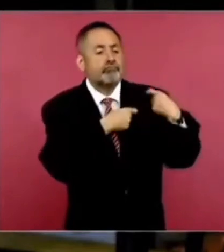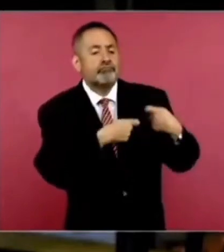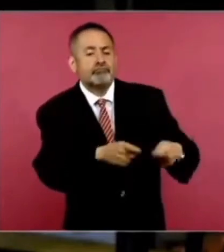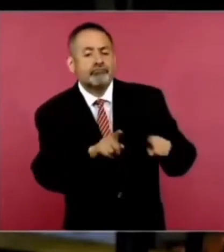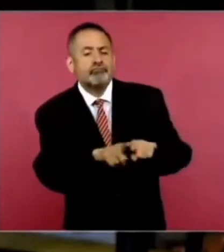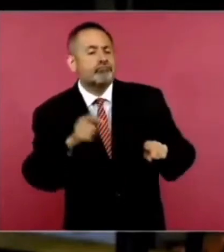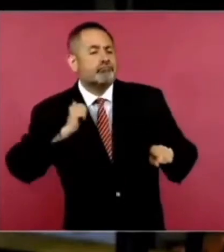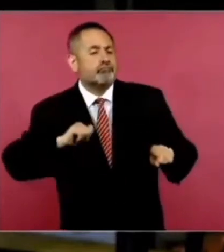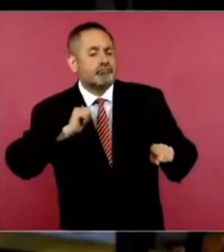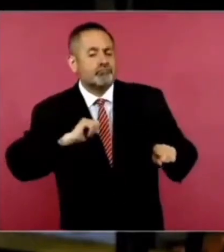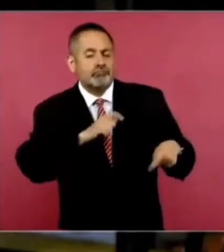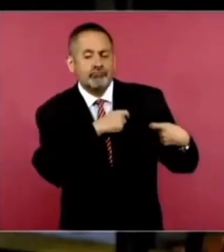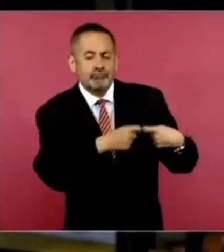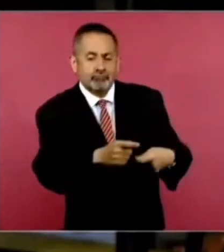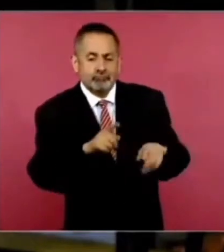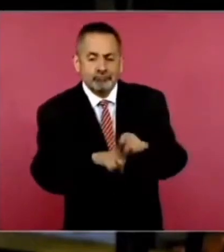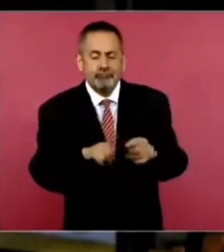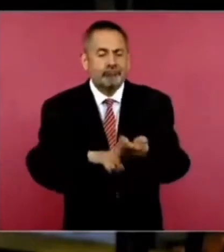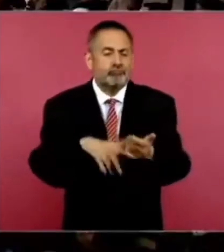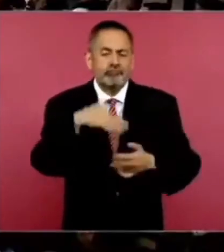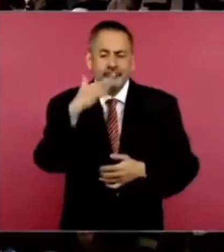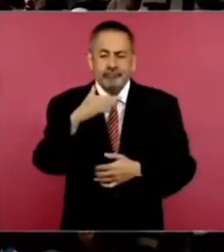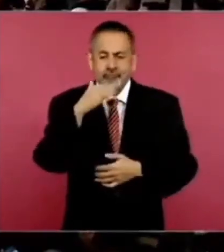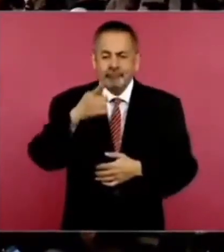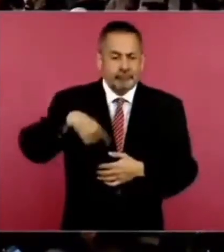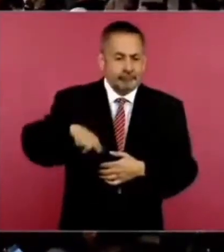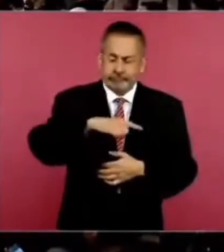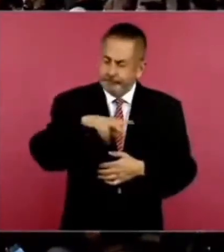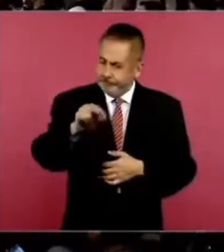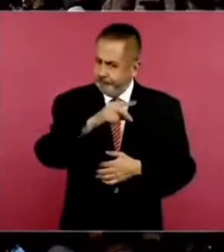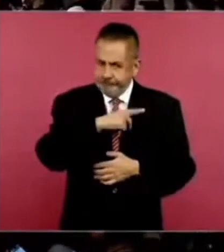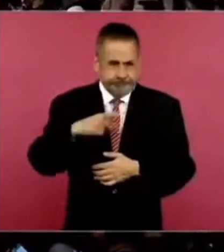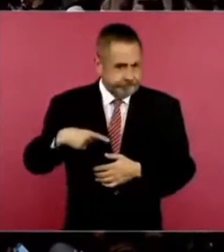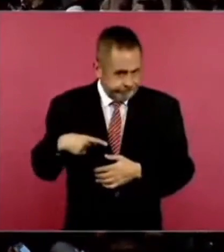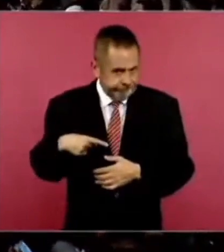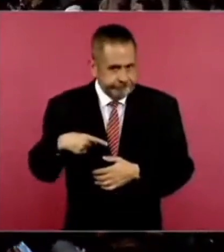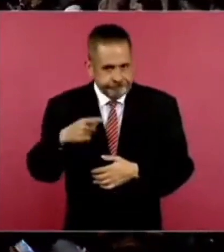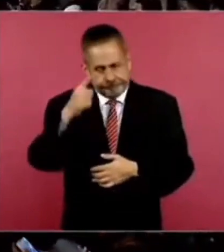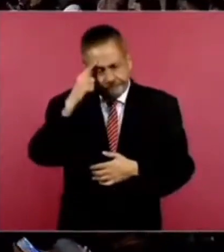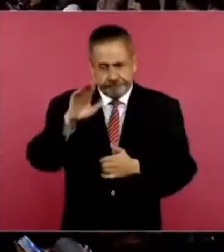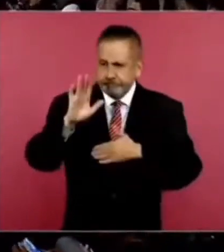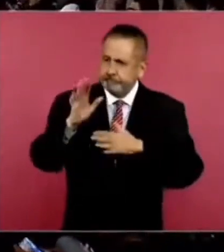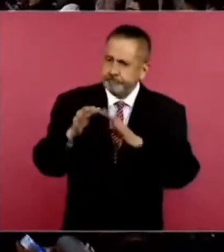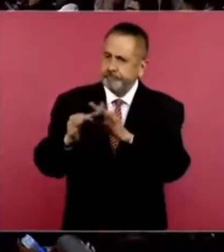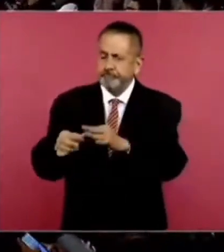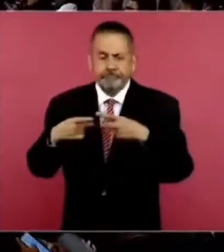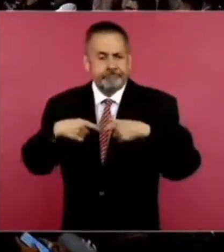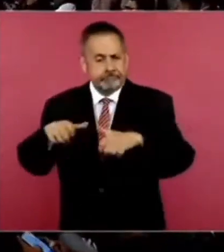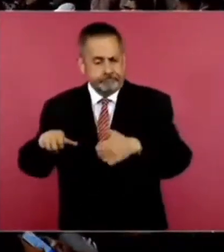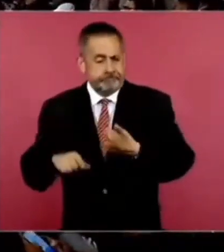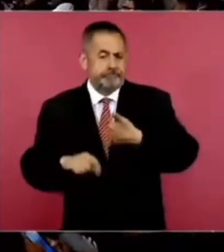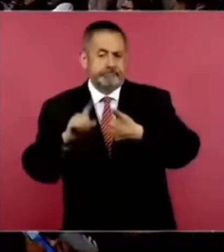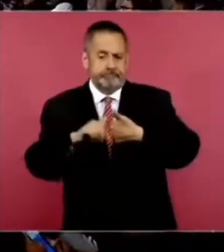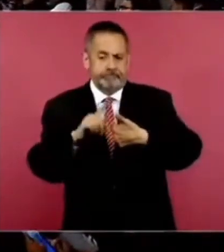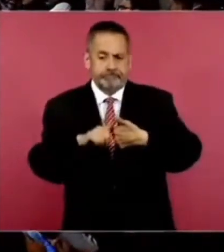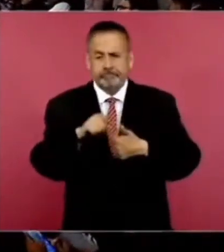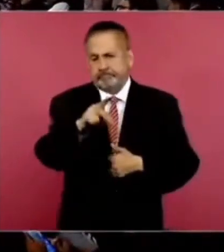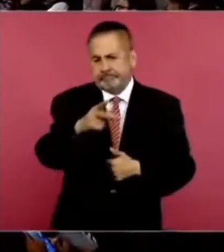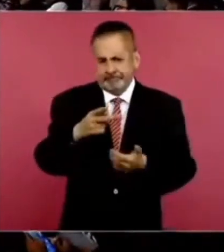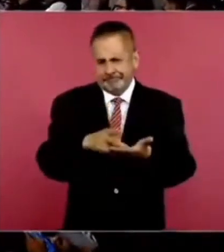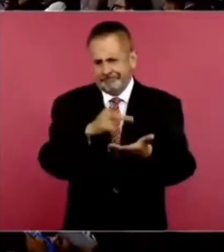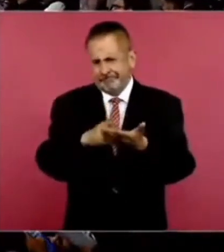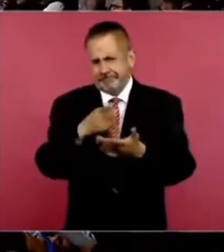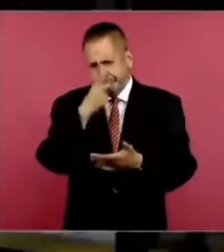transformación, permitiendo que se manchen el compromiso que tiene el gobierno con el pueblo; y seis, ha aprovechado este espacio